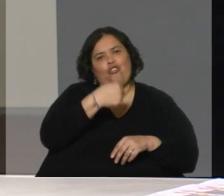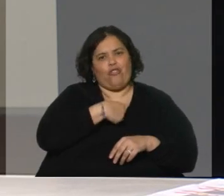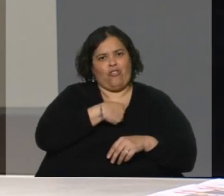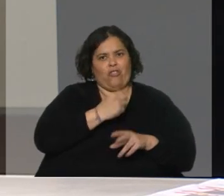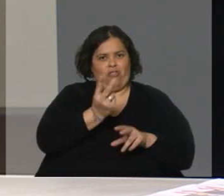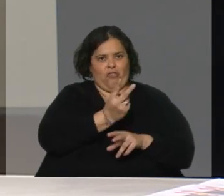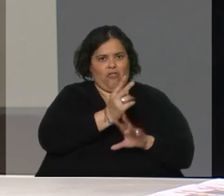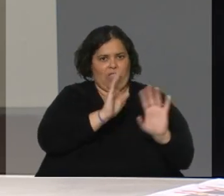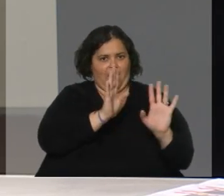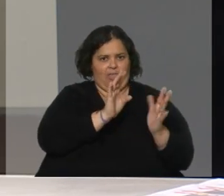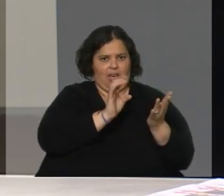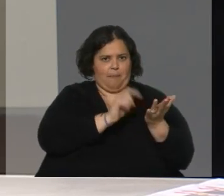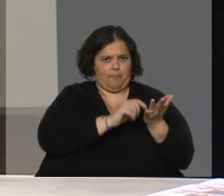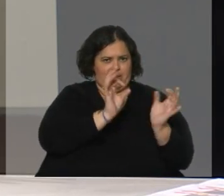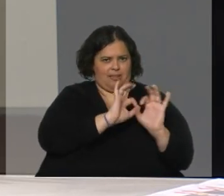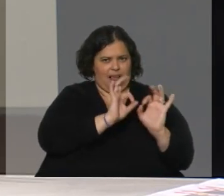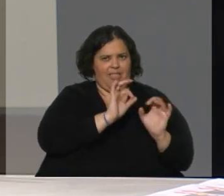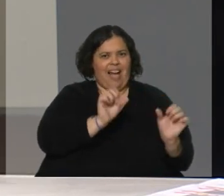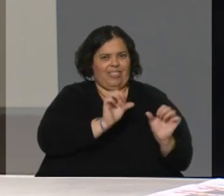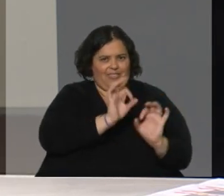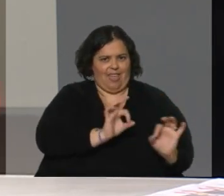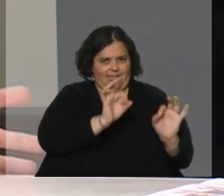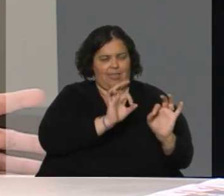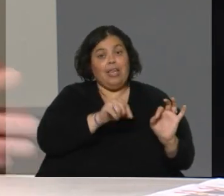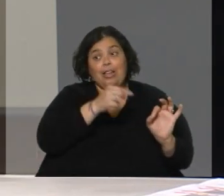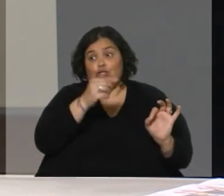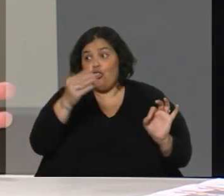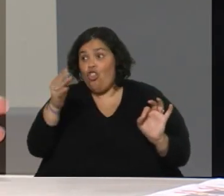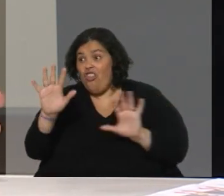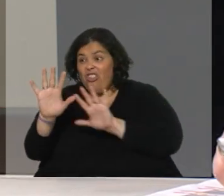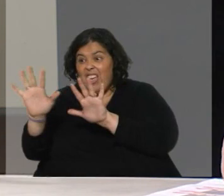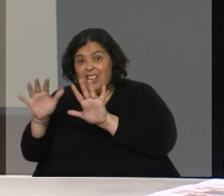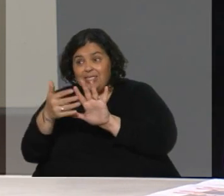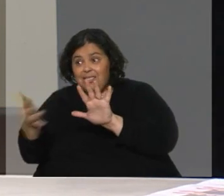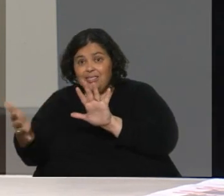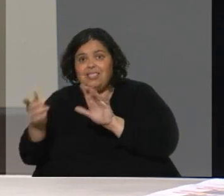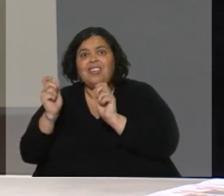ese no tenía ninguna Ninguna actividad y los otros días